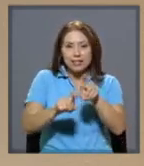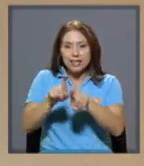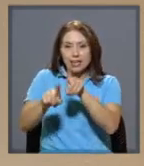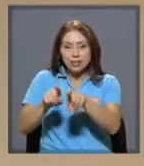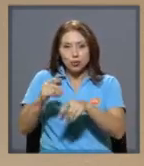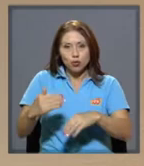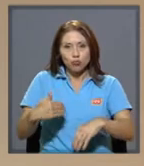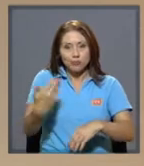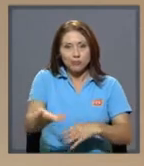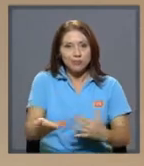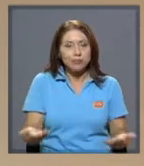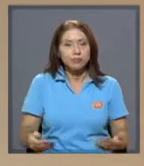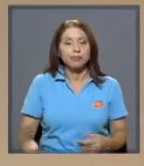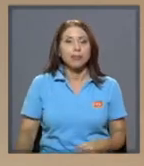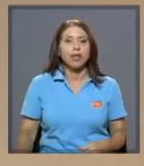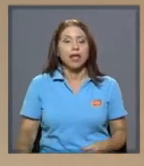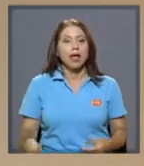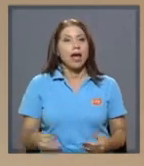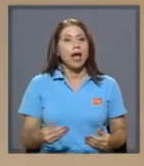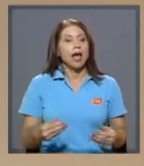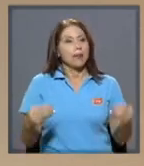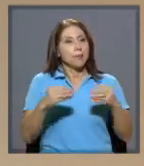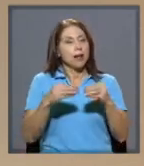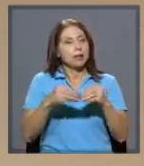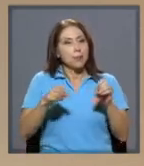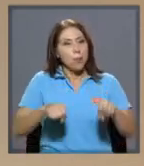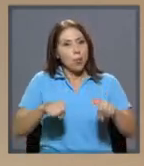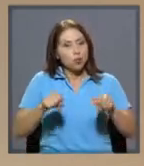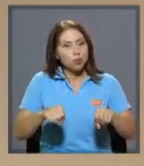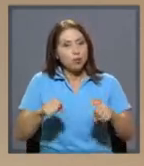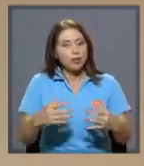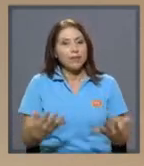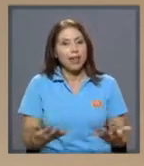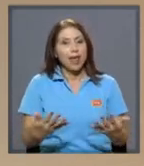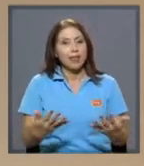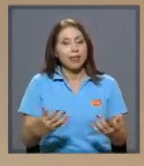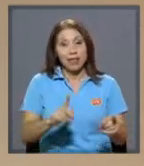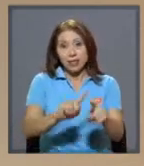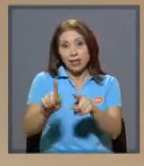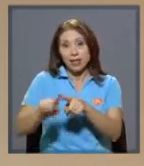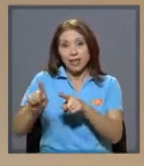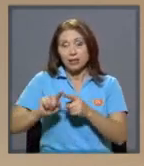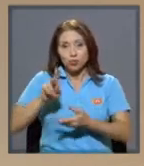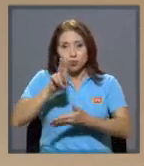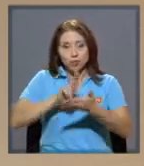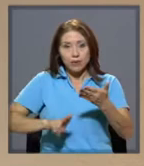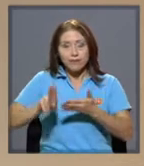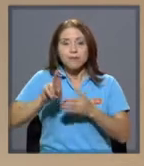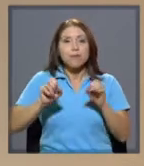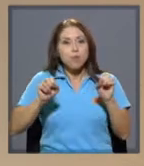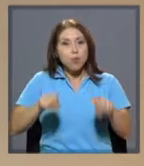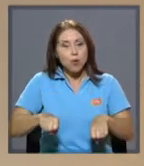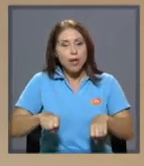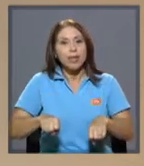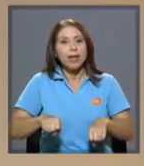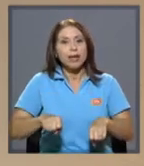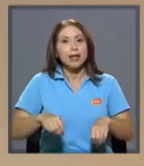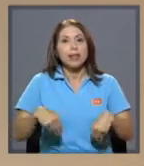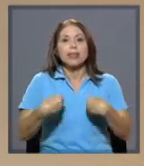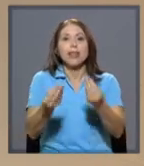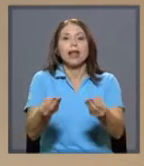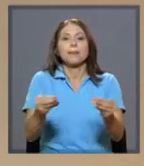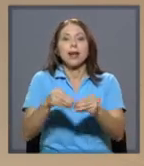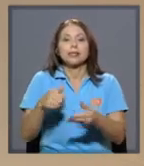sigue, hay más posibilidad de que las universidades puedan dar más